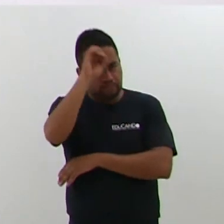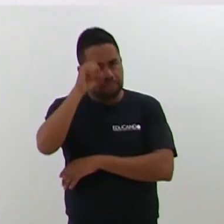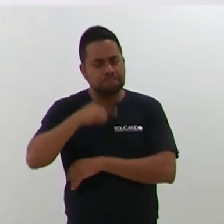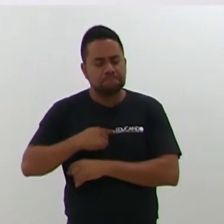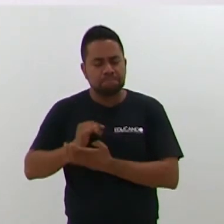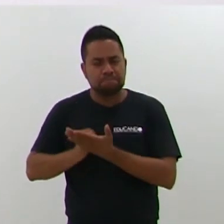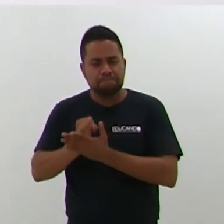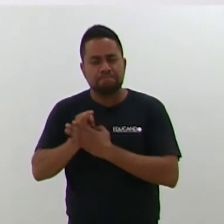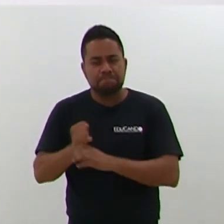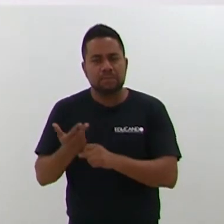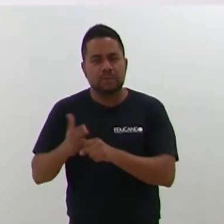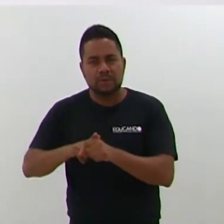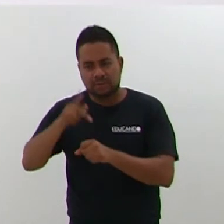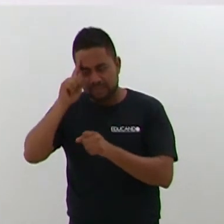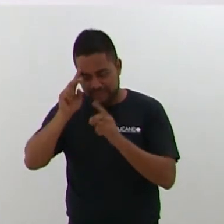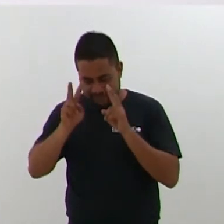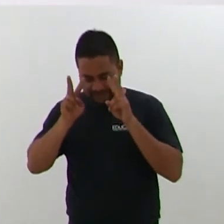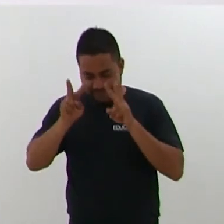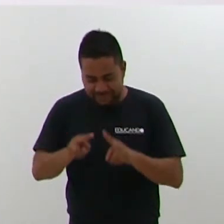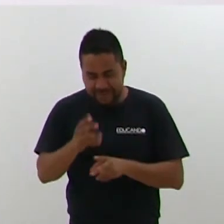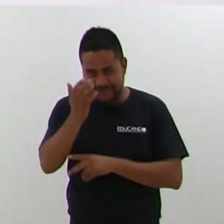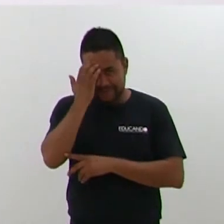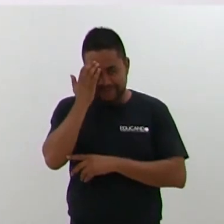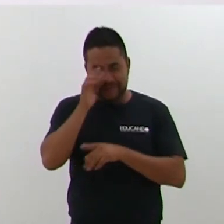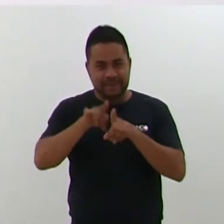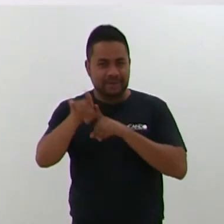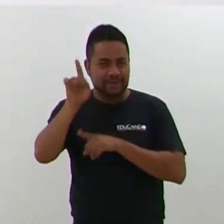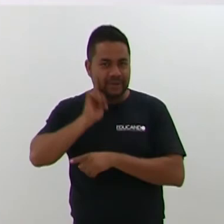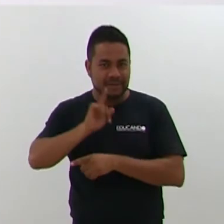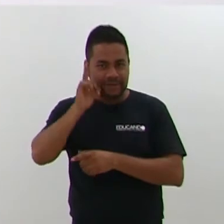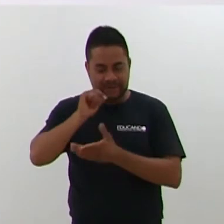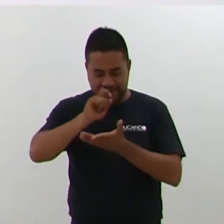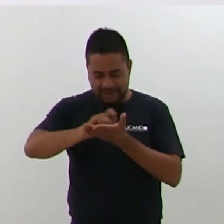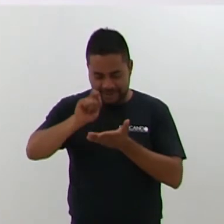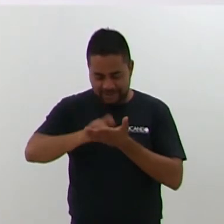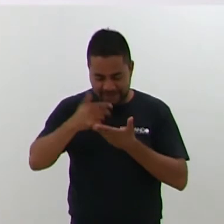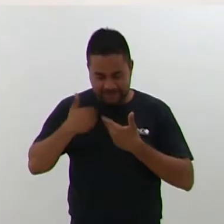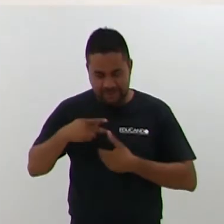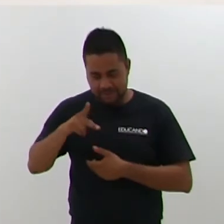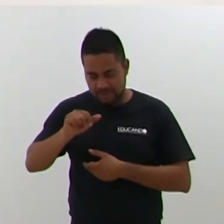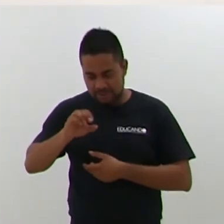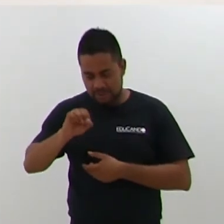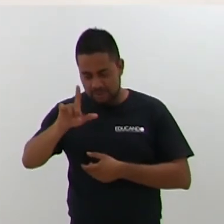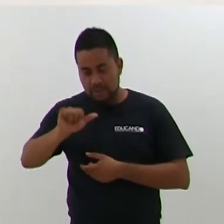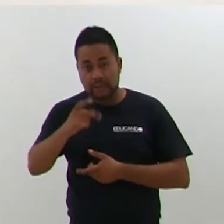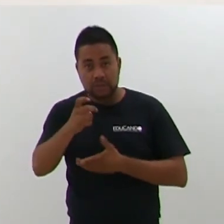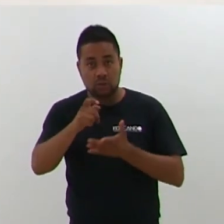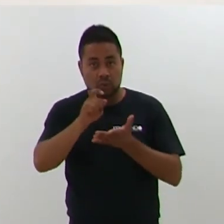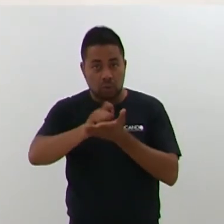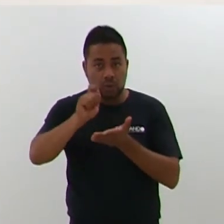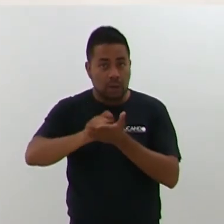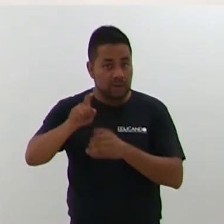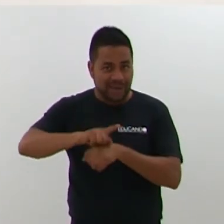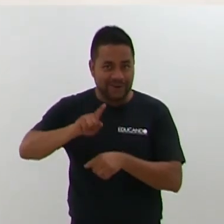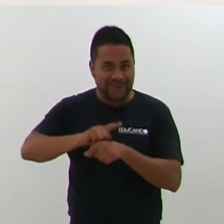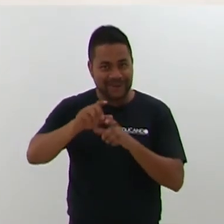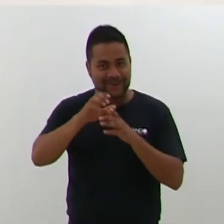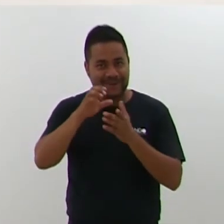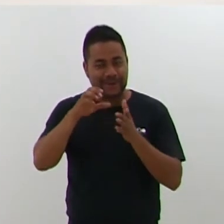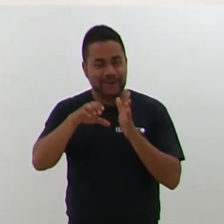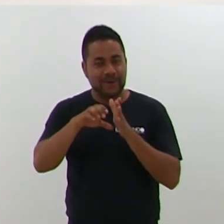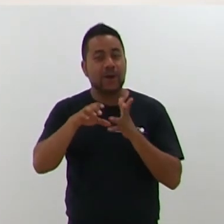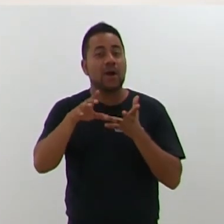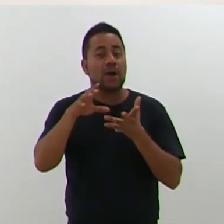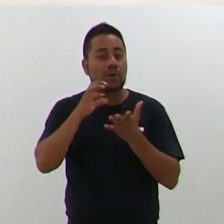hospital a ver a mi hermanita. Mañana te escribo, Paula. Este es un diario. Y aquí vemos